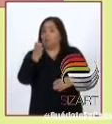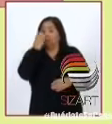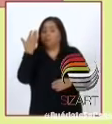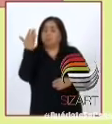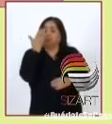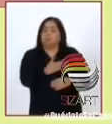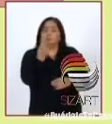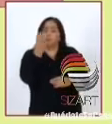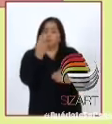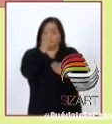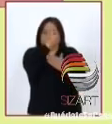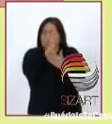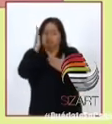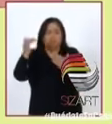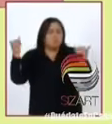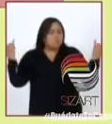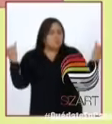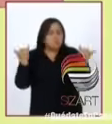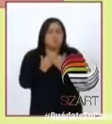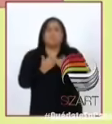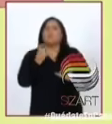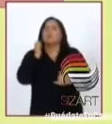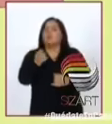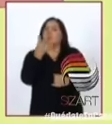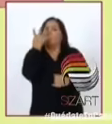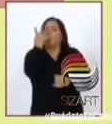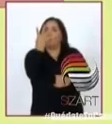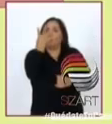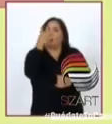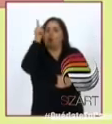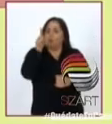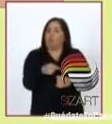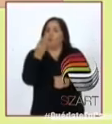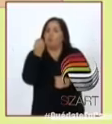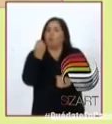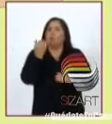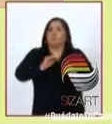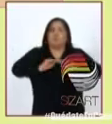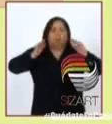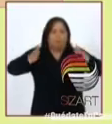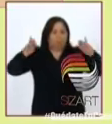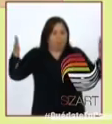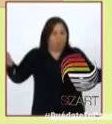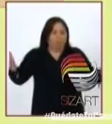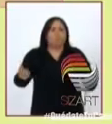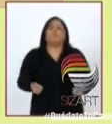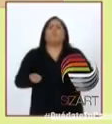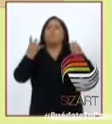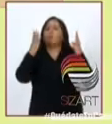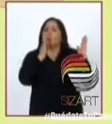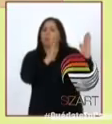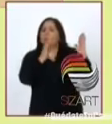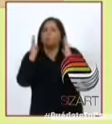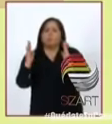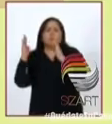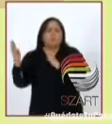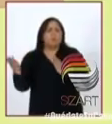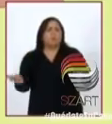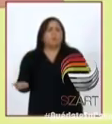piden que la divida en trozos iguales que tengan 4 ovenos de metro de largo. ¿Cuántos trozos obtendrá?